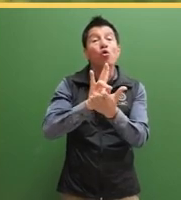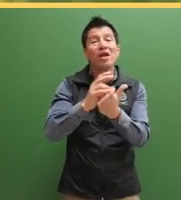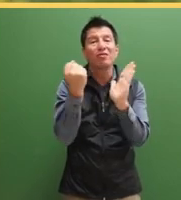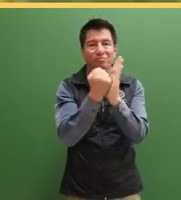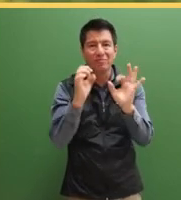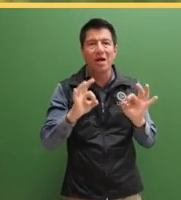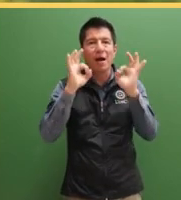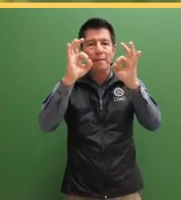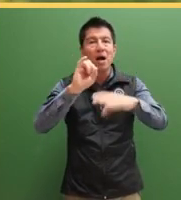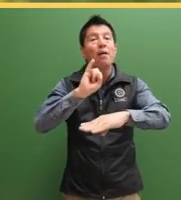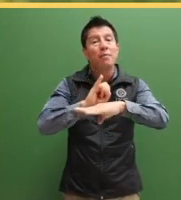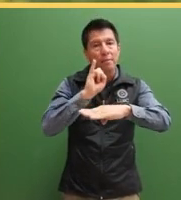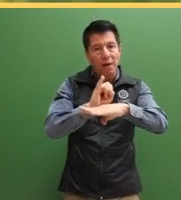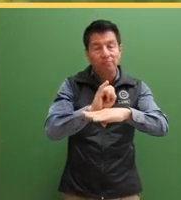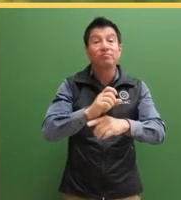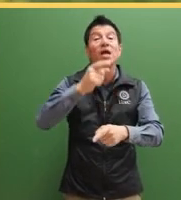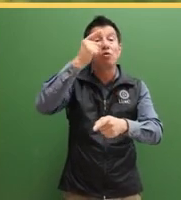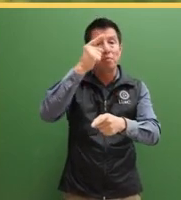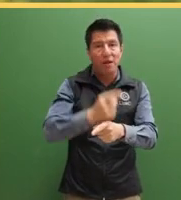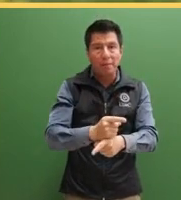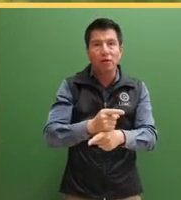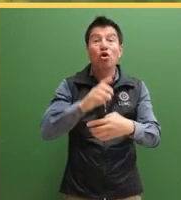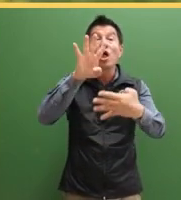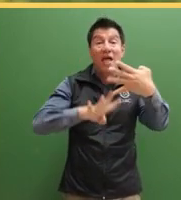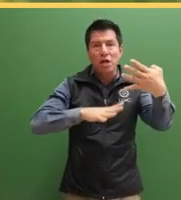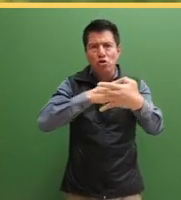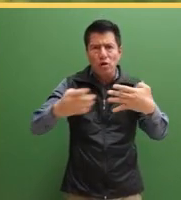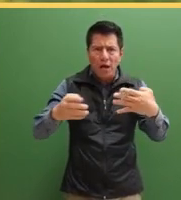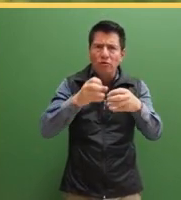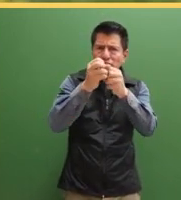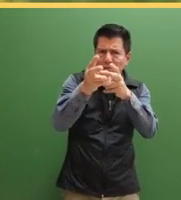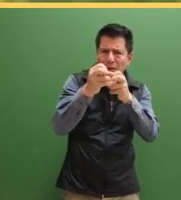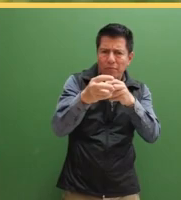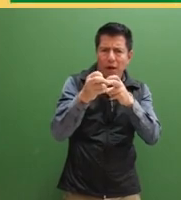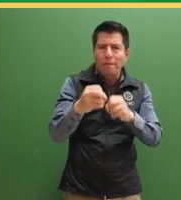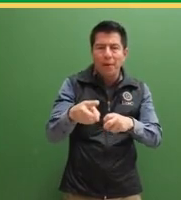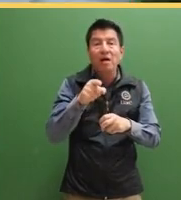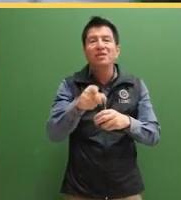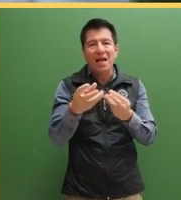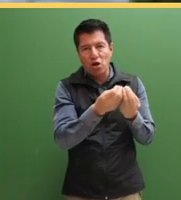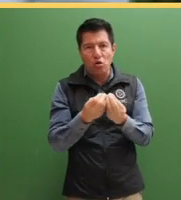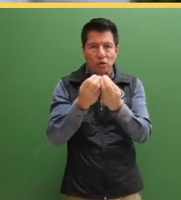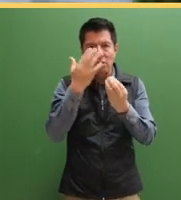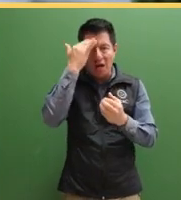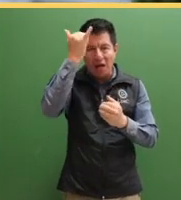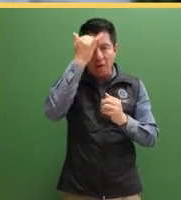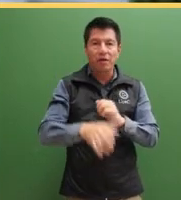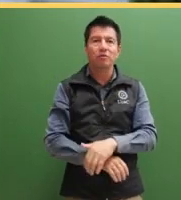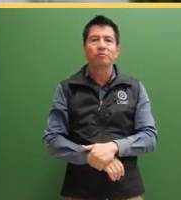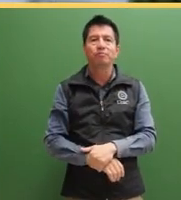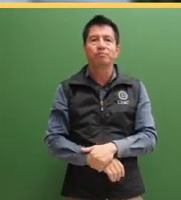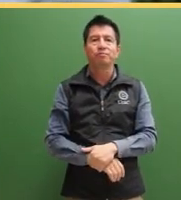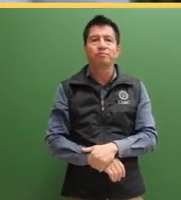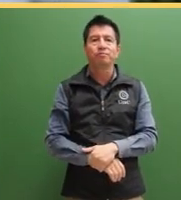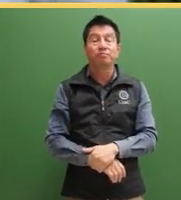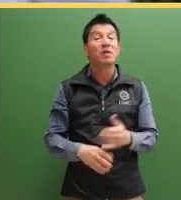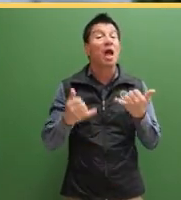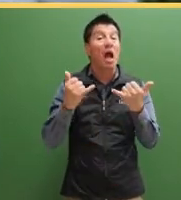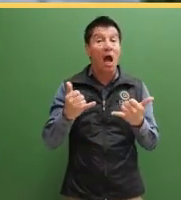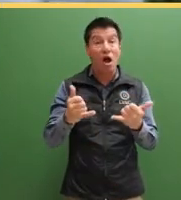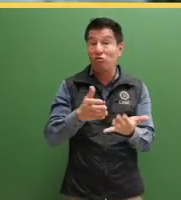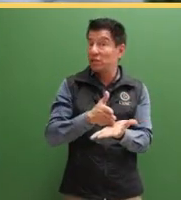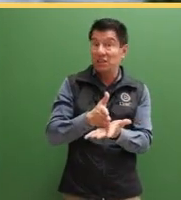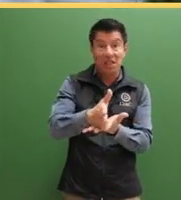acreditación institucional y en cumplimiento del cronograma definido por el Consejo Académico. Siendo autoevaluación y acreditación,